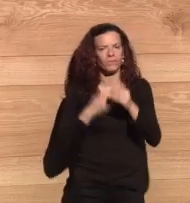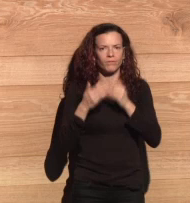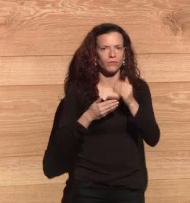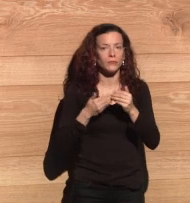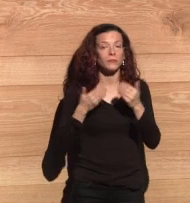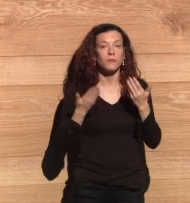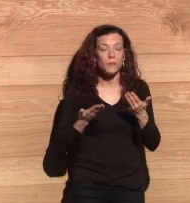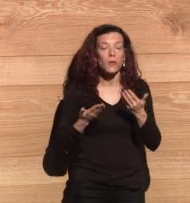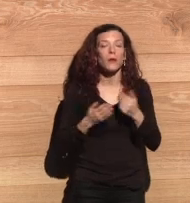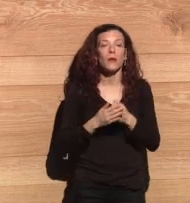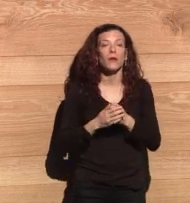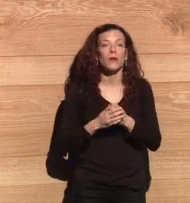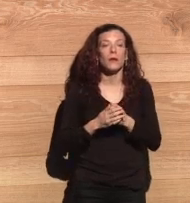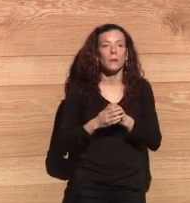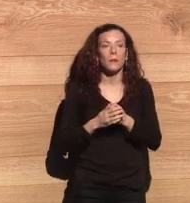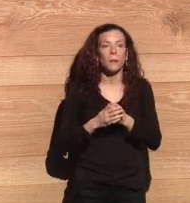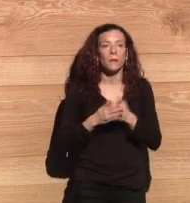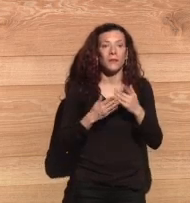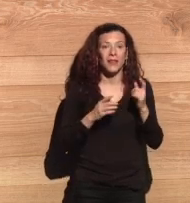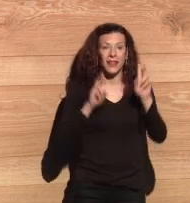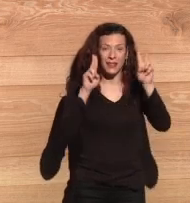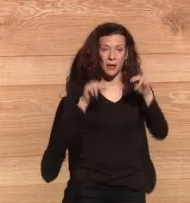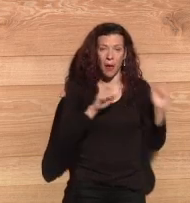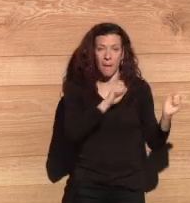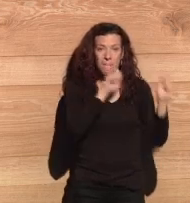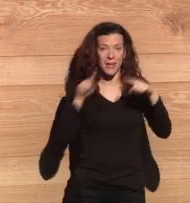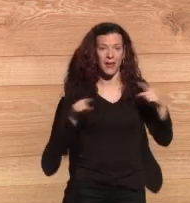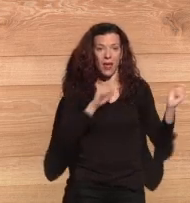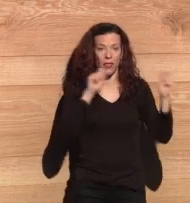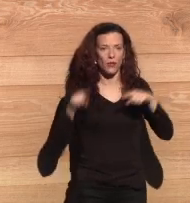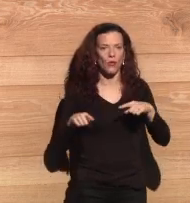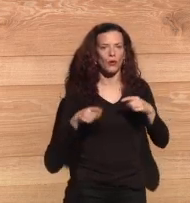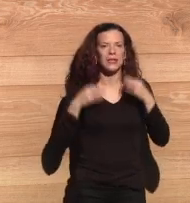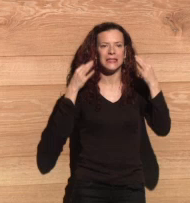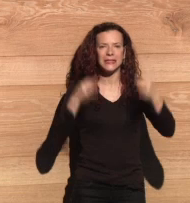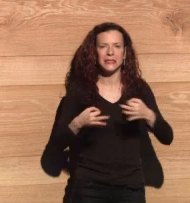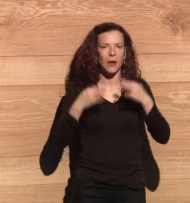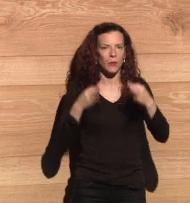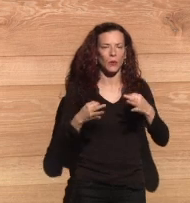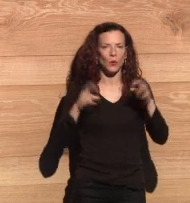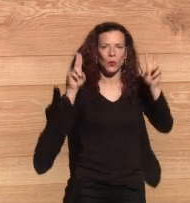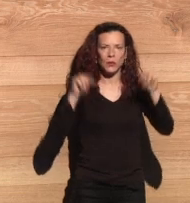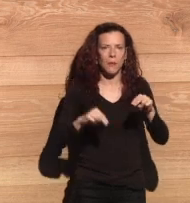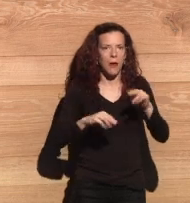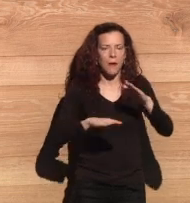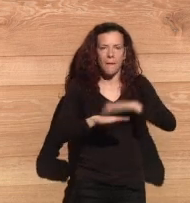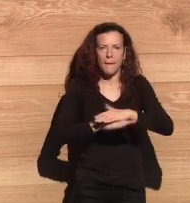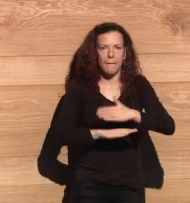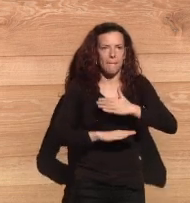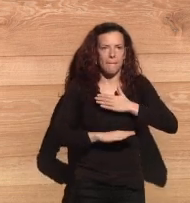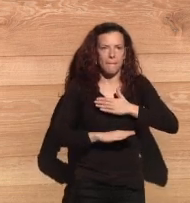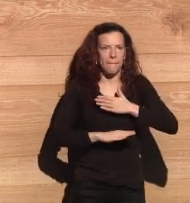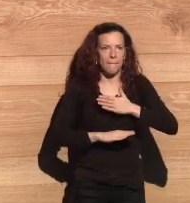Y, bueno, obvio, la migración siempre fue uno de los